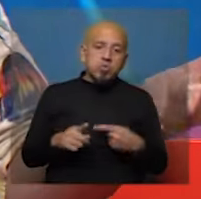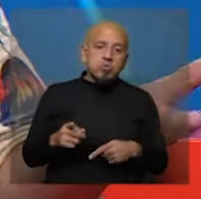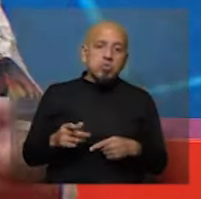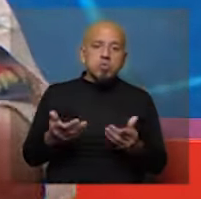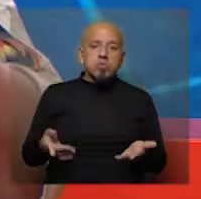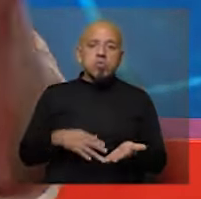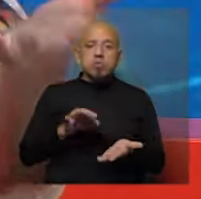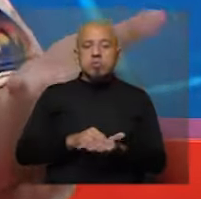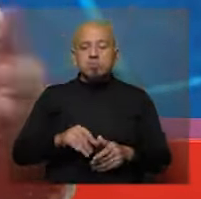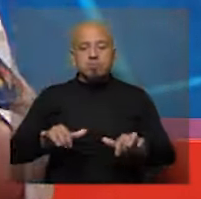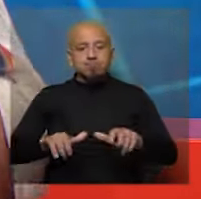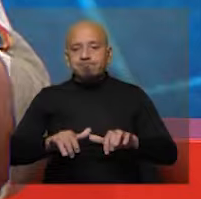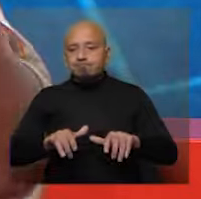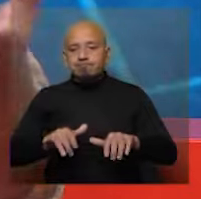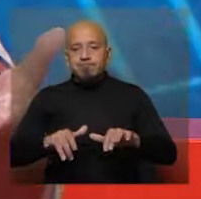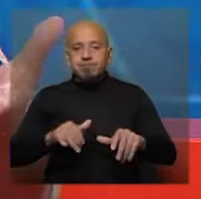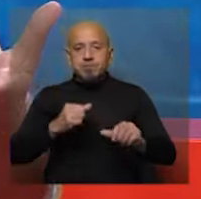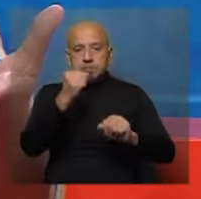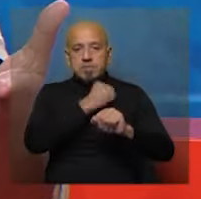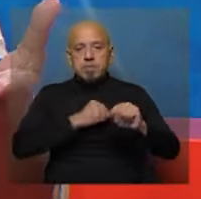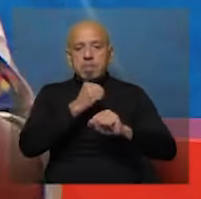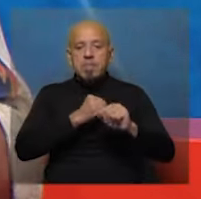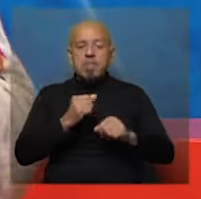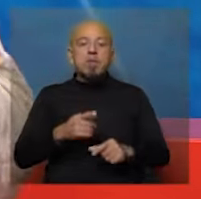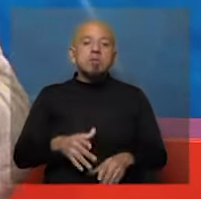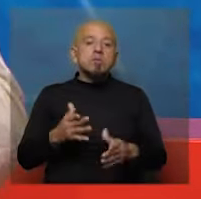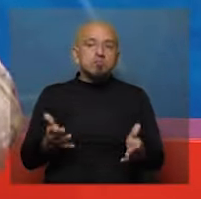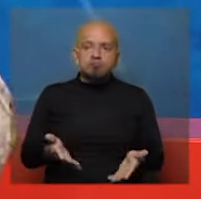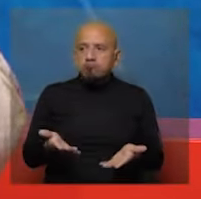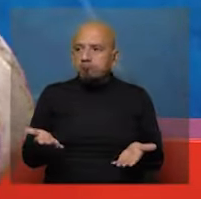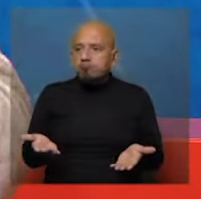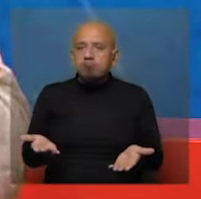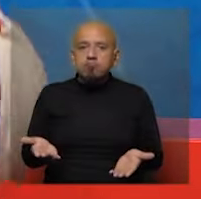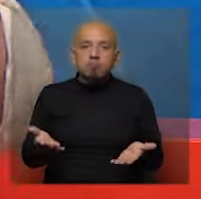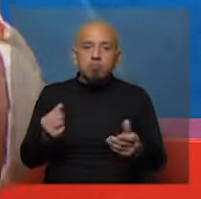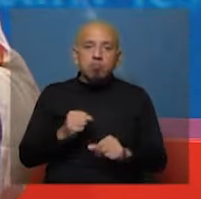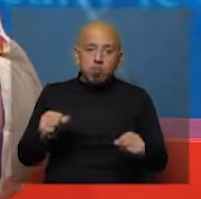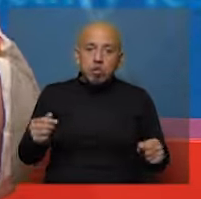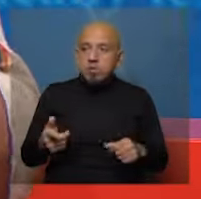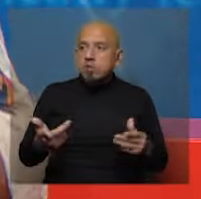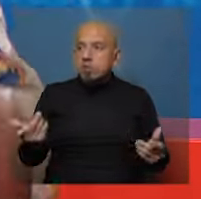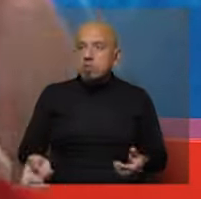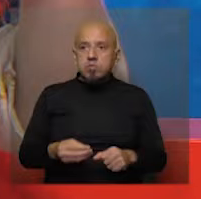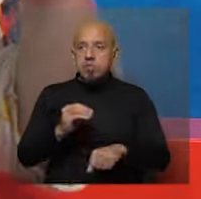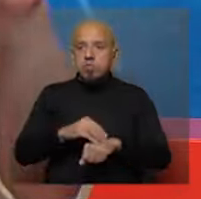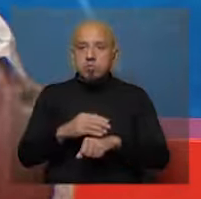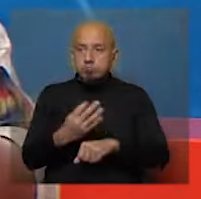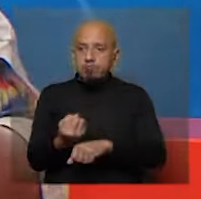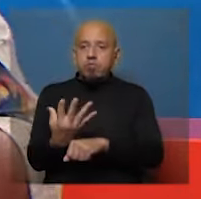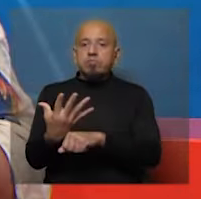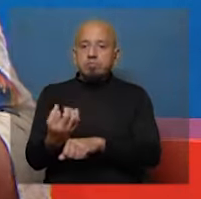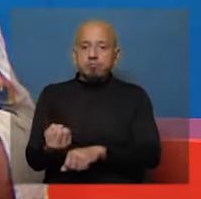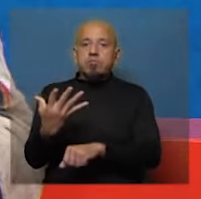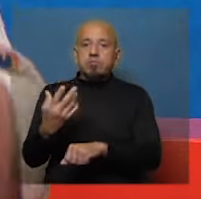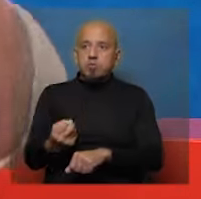los sistemas informal s la tecnología que tenemos debería tener alarmas es la segunda vez que viene